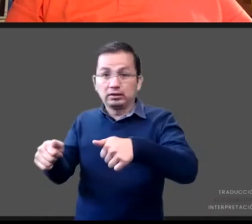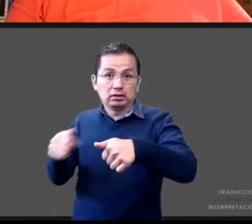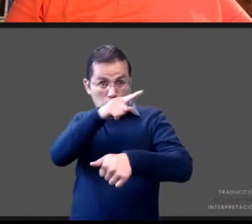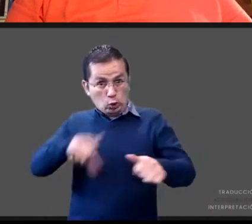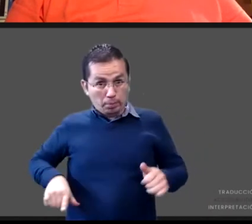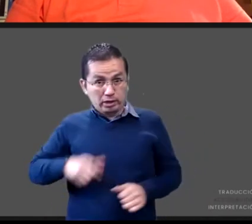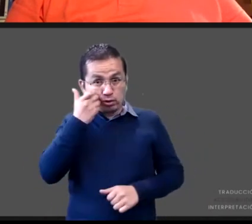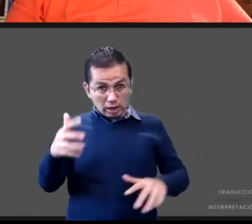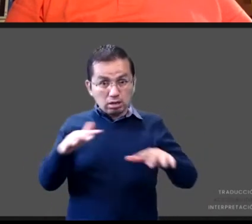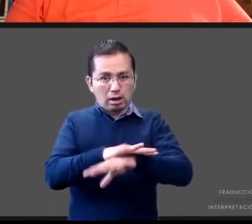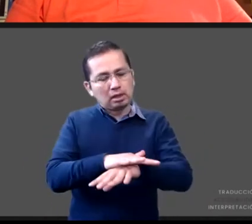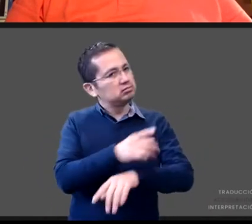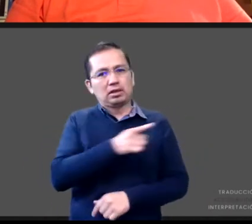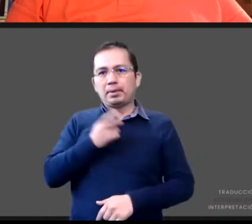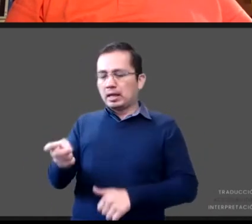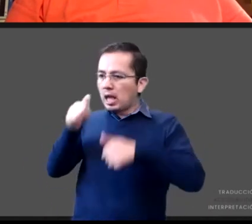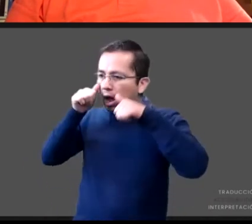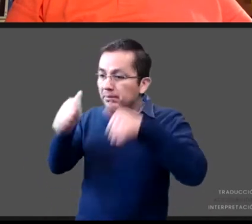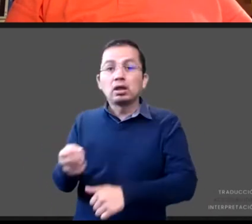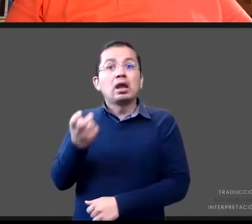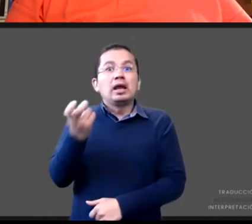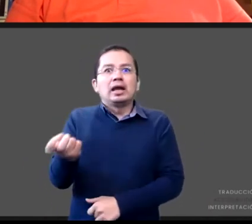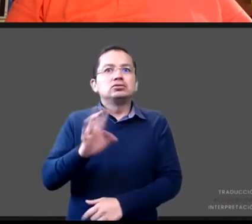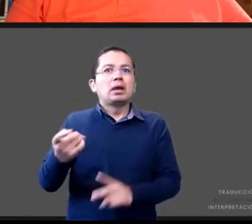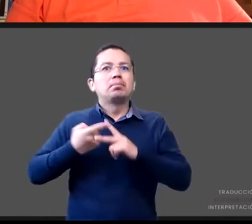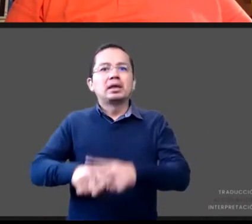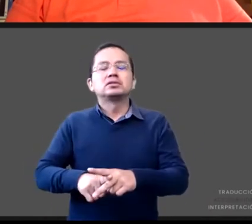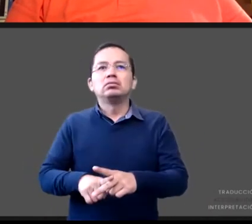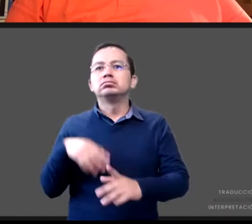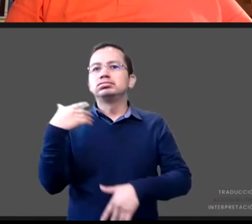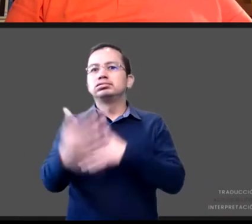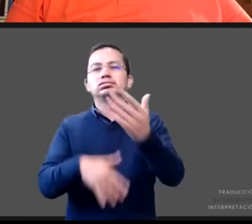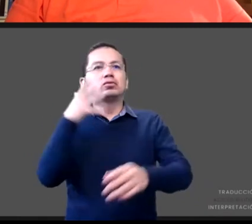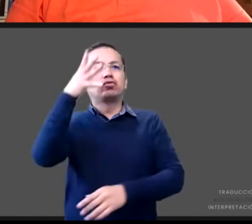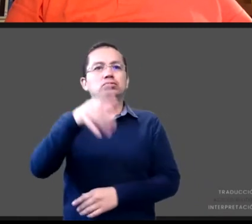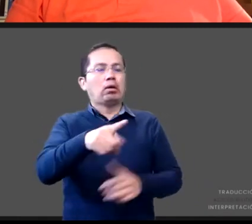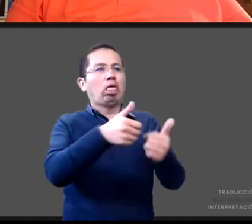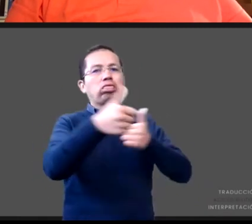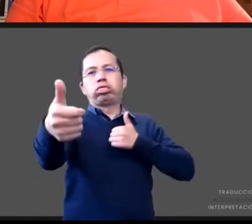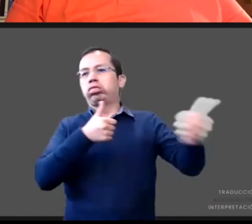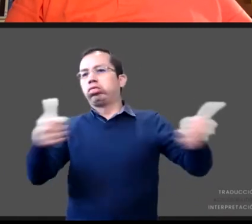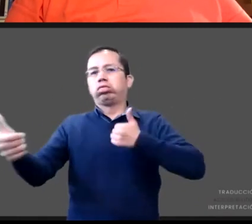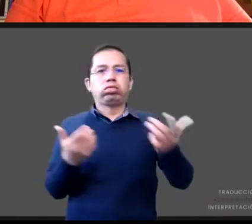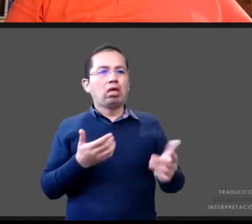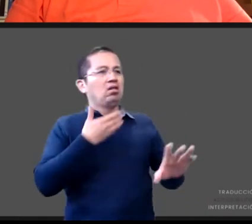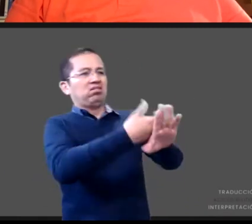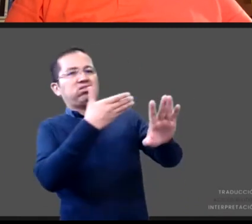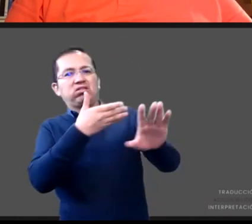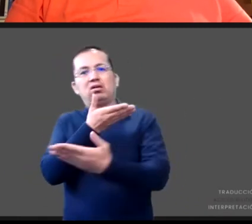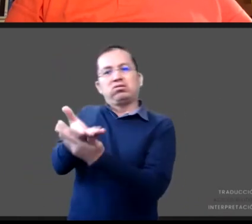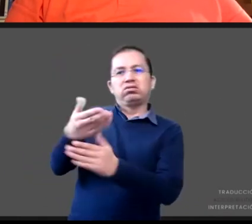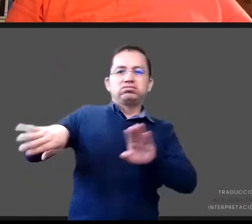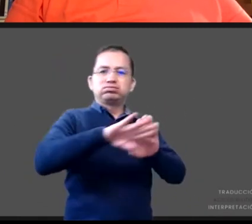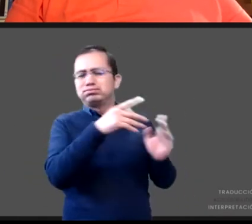poco solidaria y desfragmentada, ¿no? O sea, si de verdad queremos construir la paz, tiene que pensar por aquí, por la educación inicial,